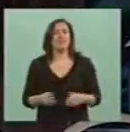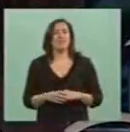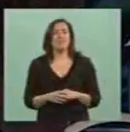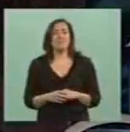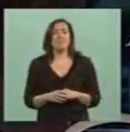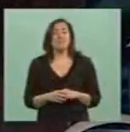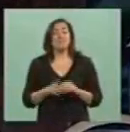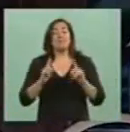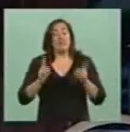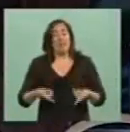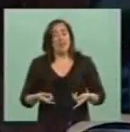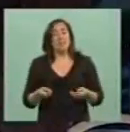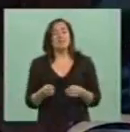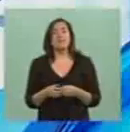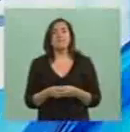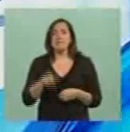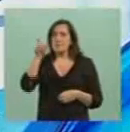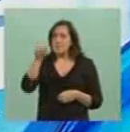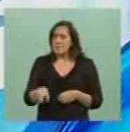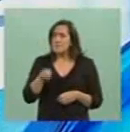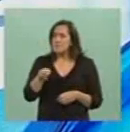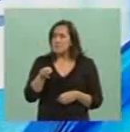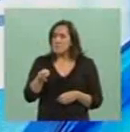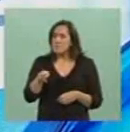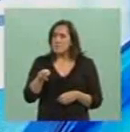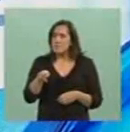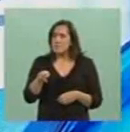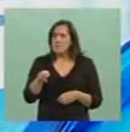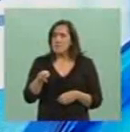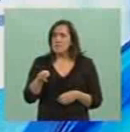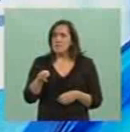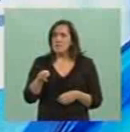además, este señor...